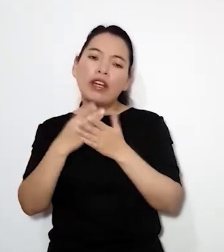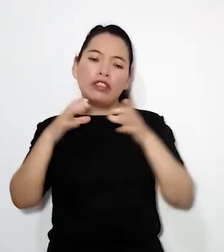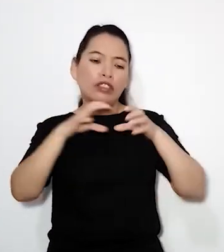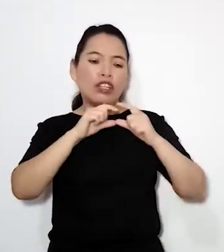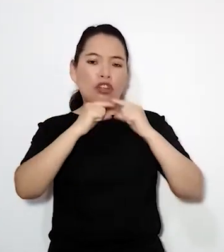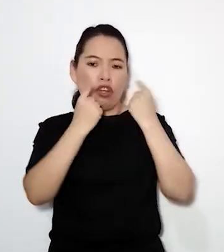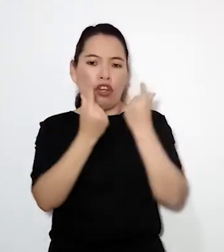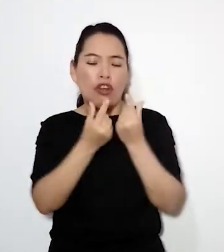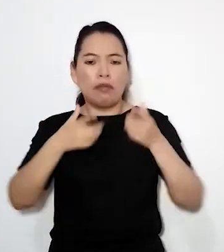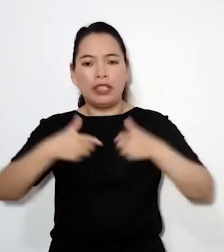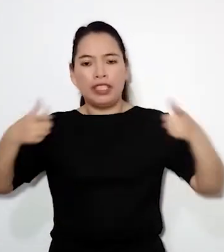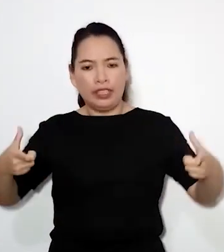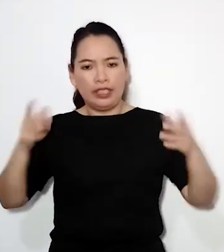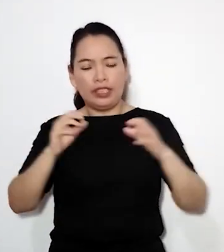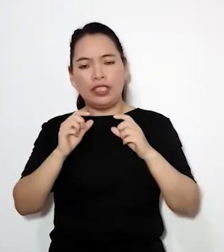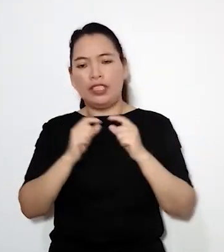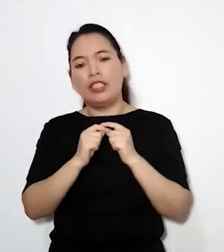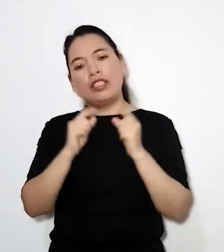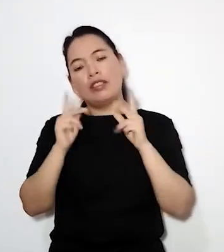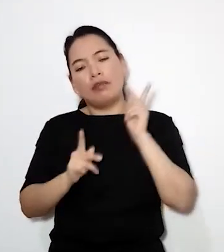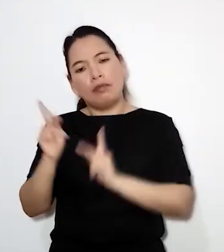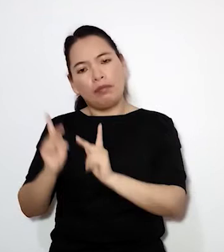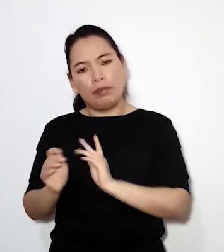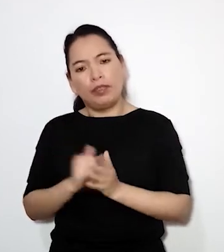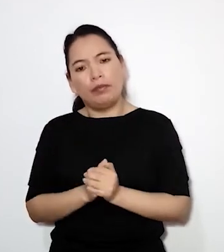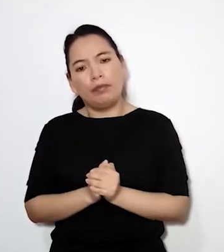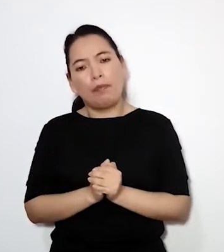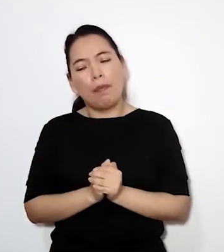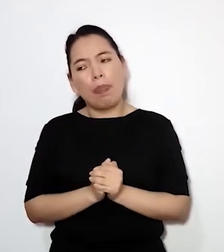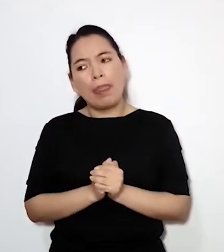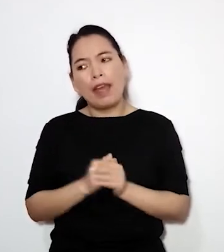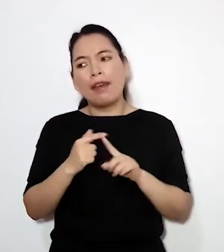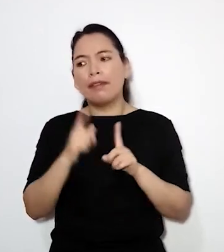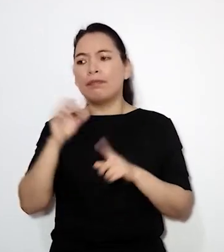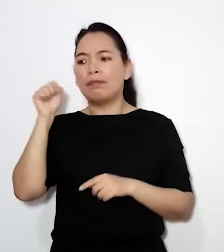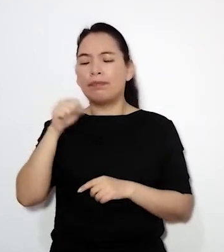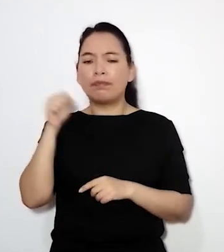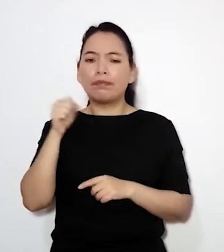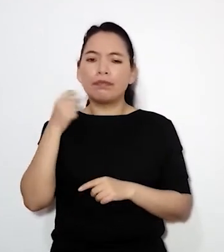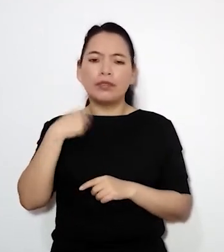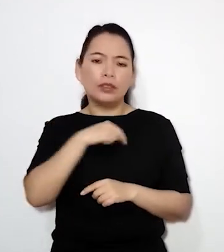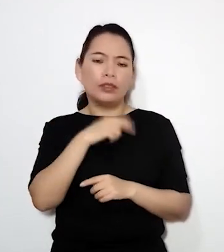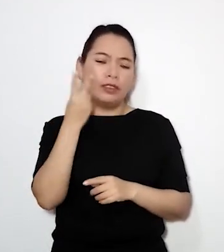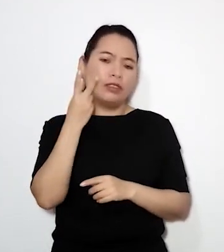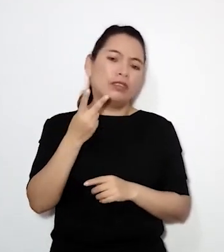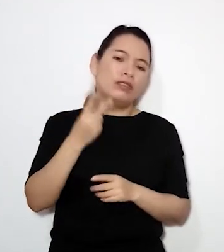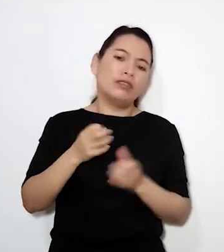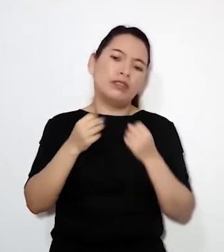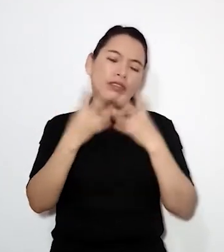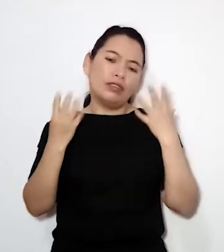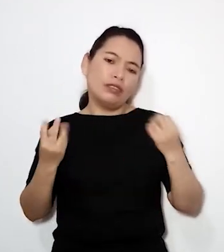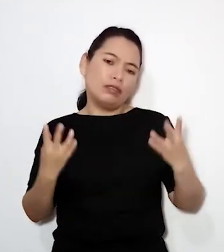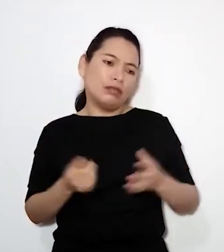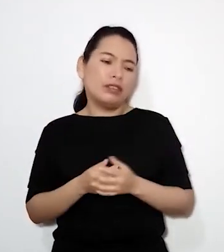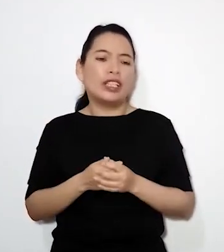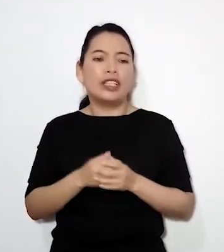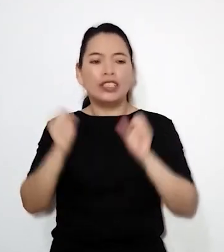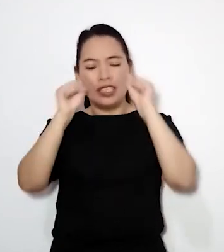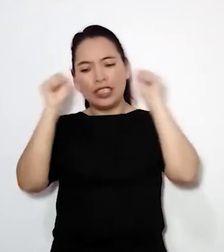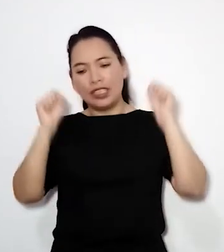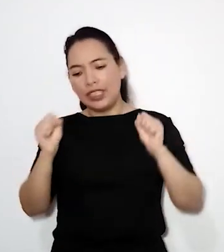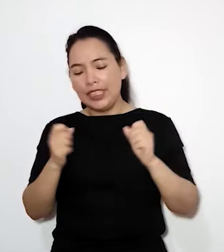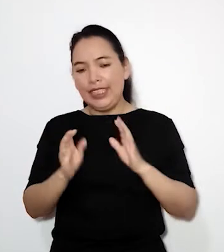Sin embargo, sí estamos enfrentando grandes desafíos para transformar nuestros sistemas educativos.